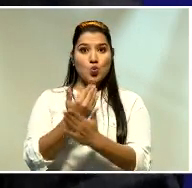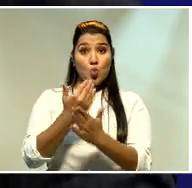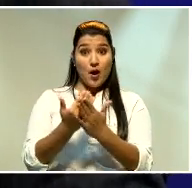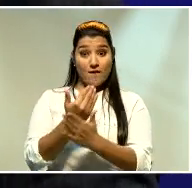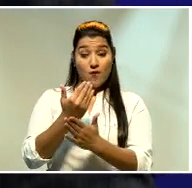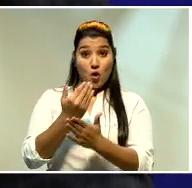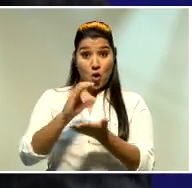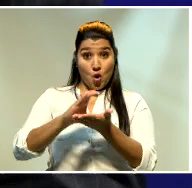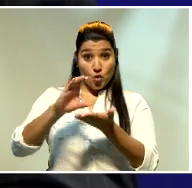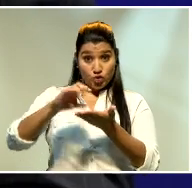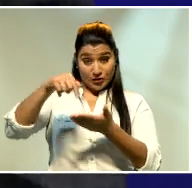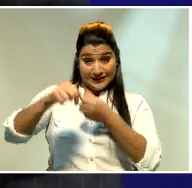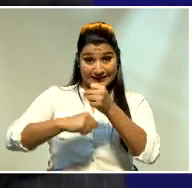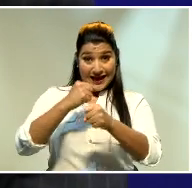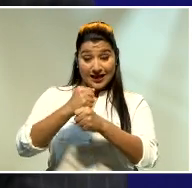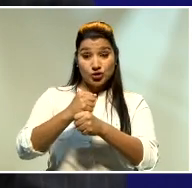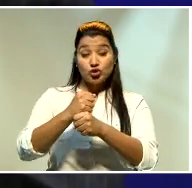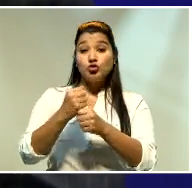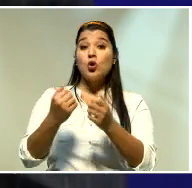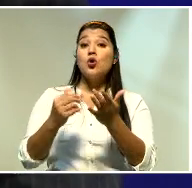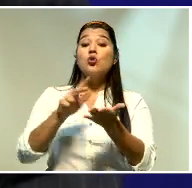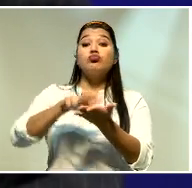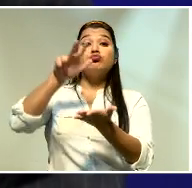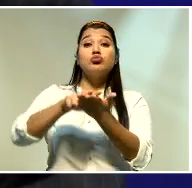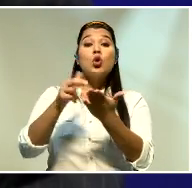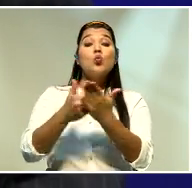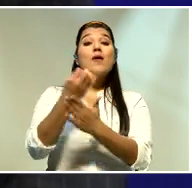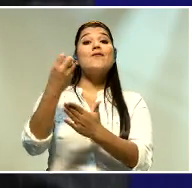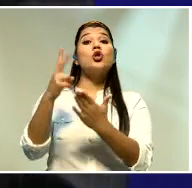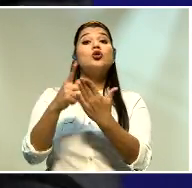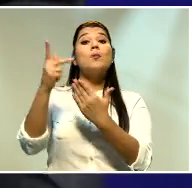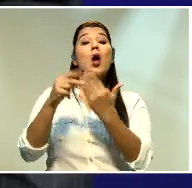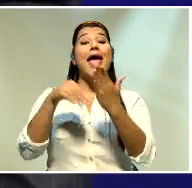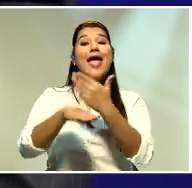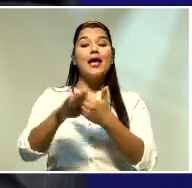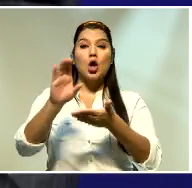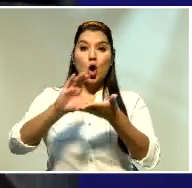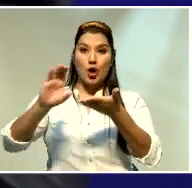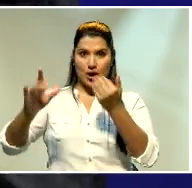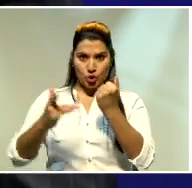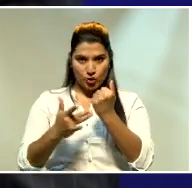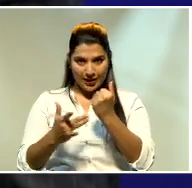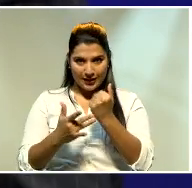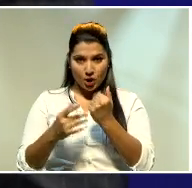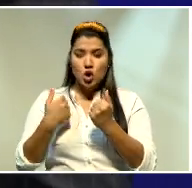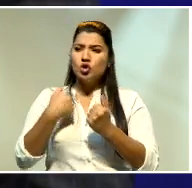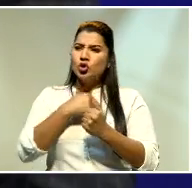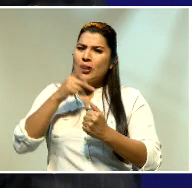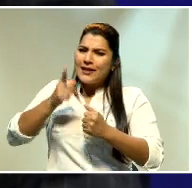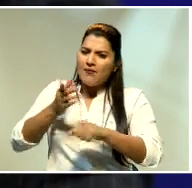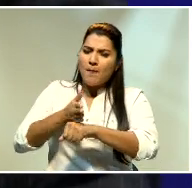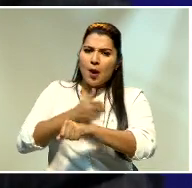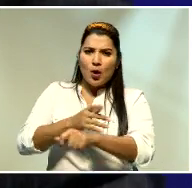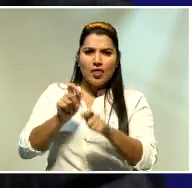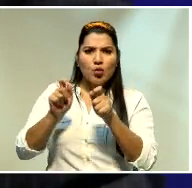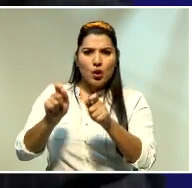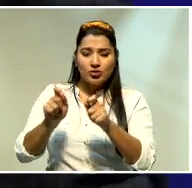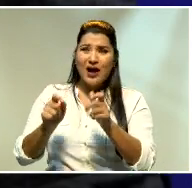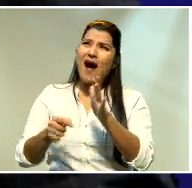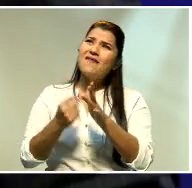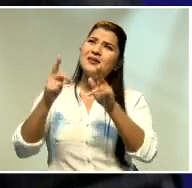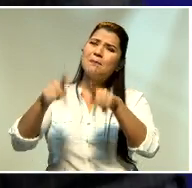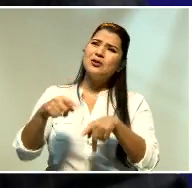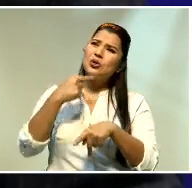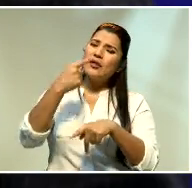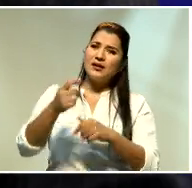12 nuevos programas, aprobación de 12 nuevos programas en los colegios técnicos. Tenemos que apostar a la educación. A veces la gente nos dice,